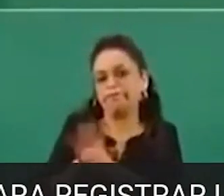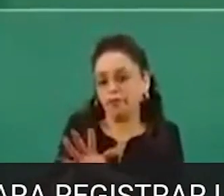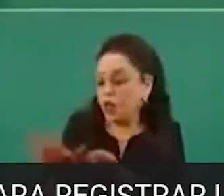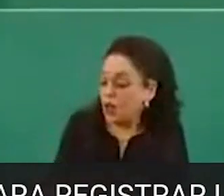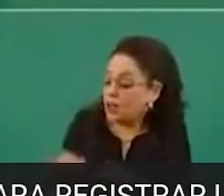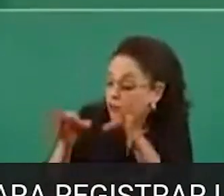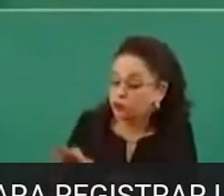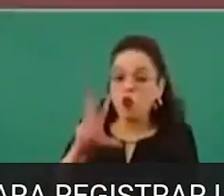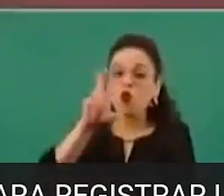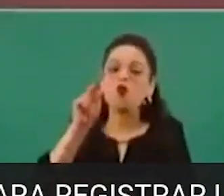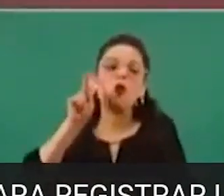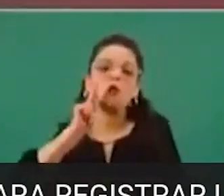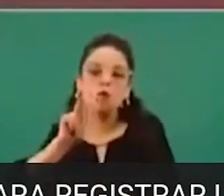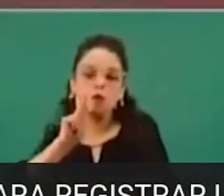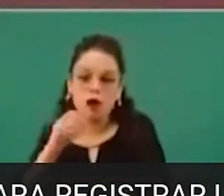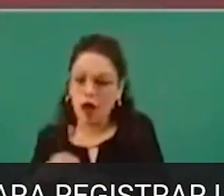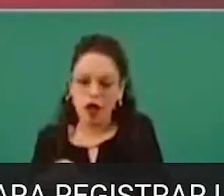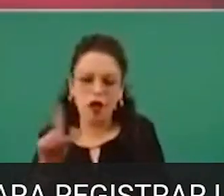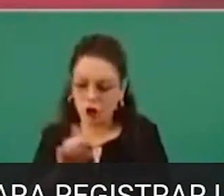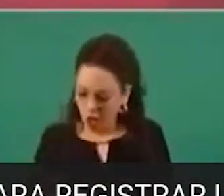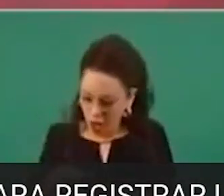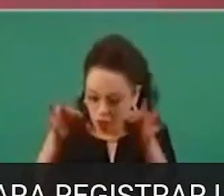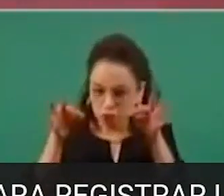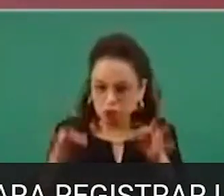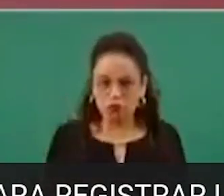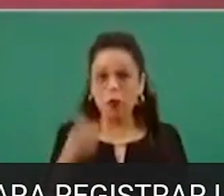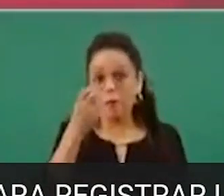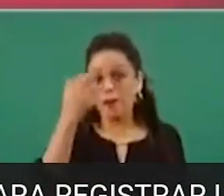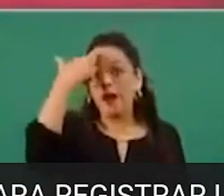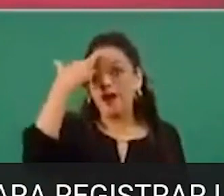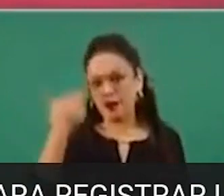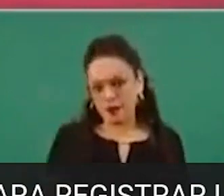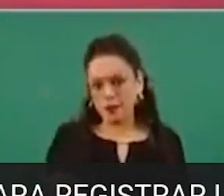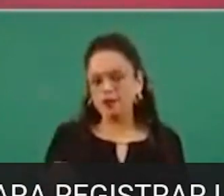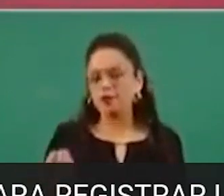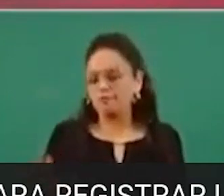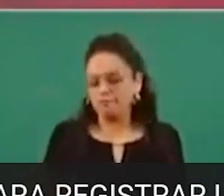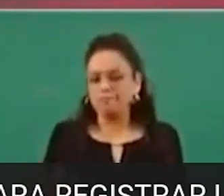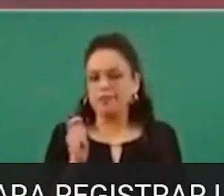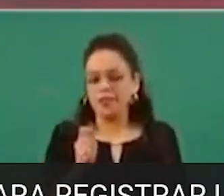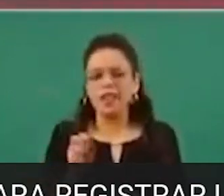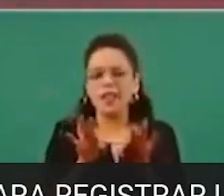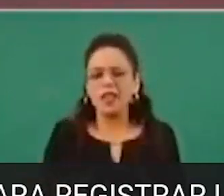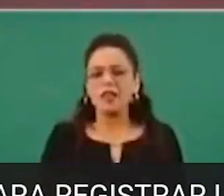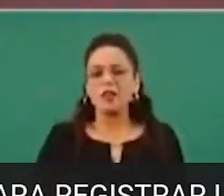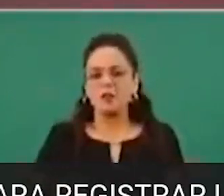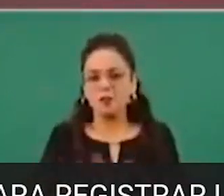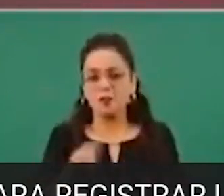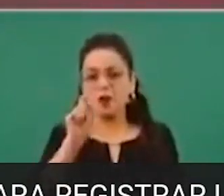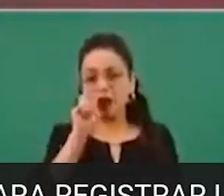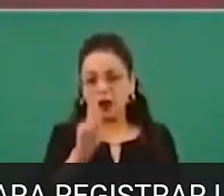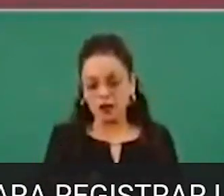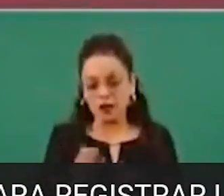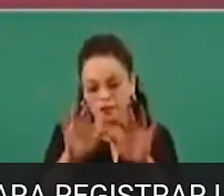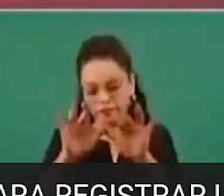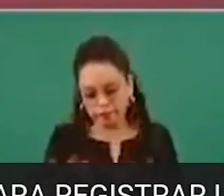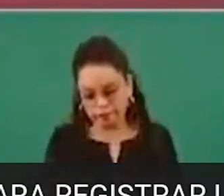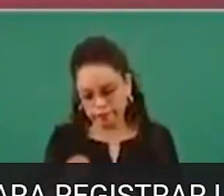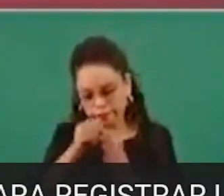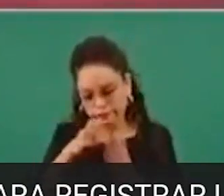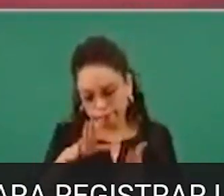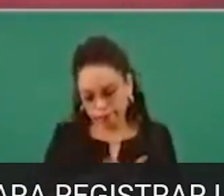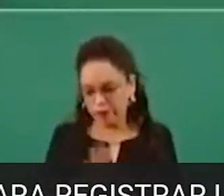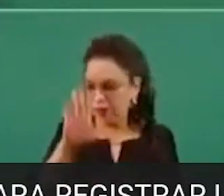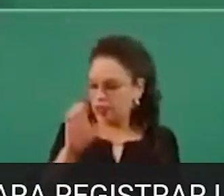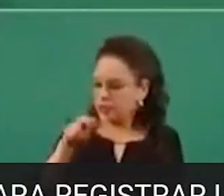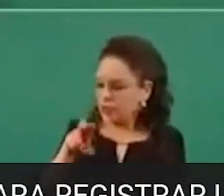condiciones experimentales. Entonces, estas son razones por las que es muy importante tener el censo nominal. Censo nominal quiere